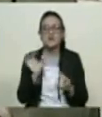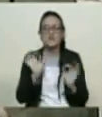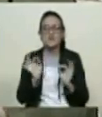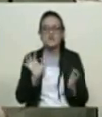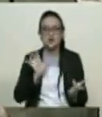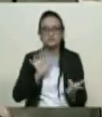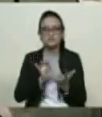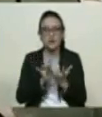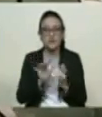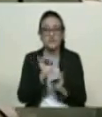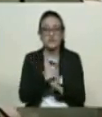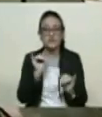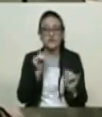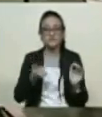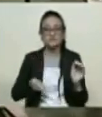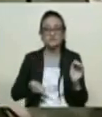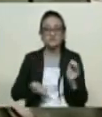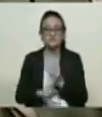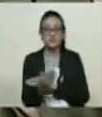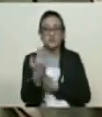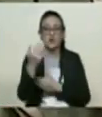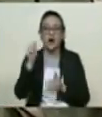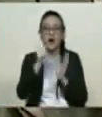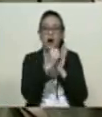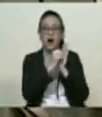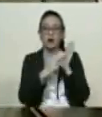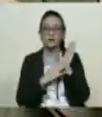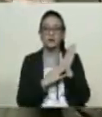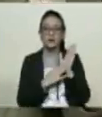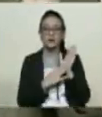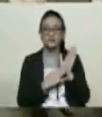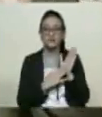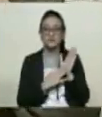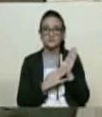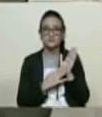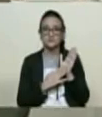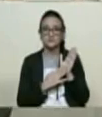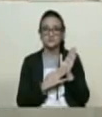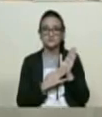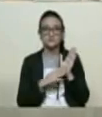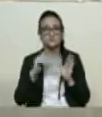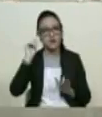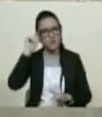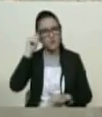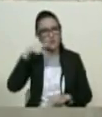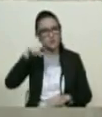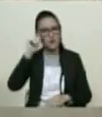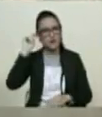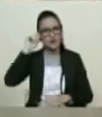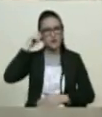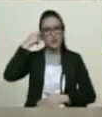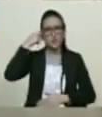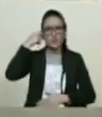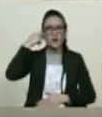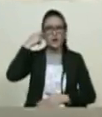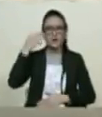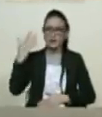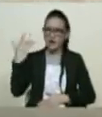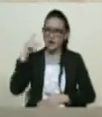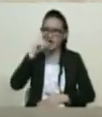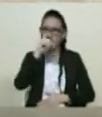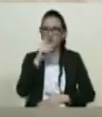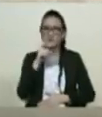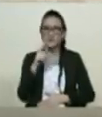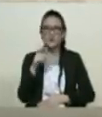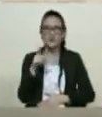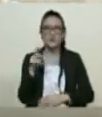de imprimirse el acta de escrutinio. Yo no sé si ustedes recuerdan cómo en esos años eso fue